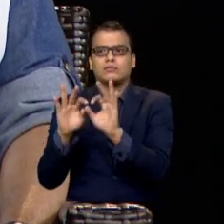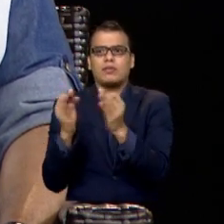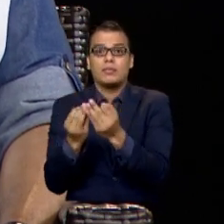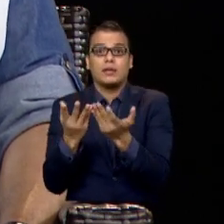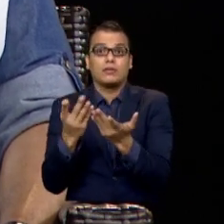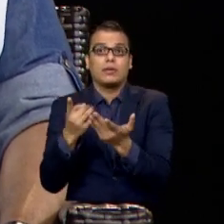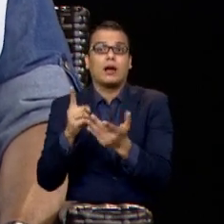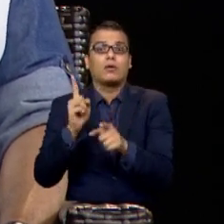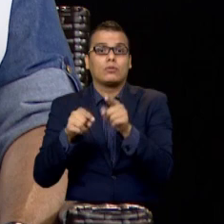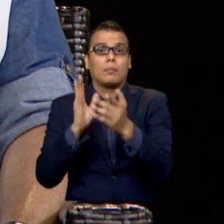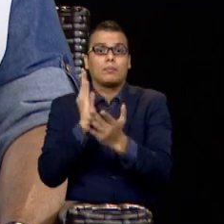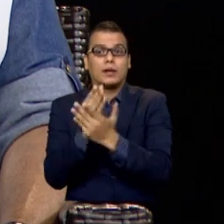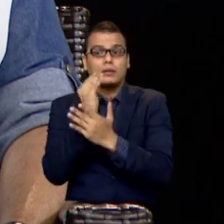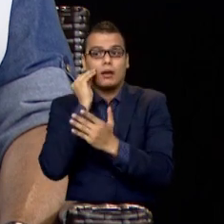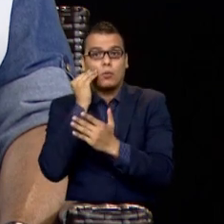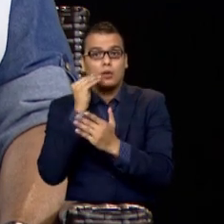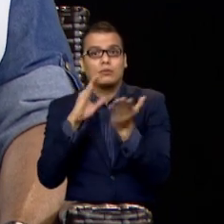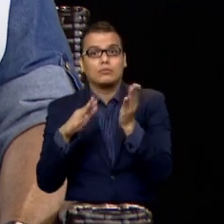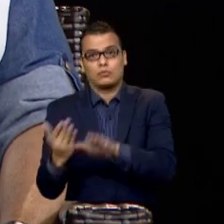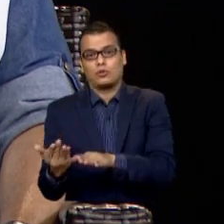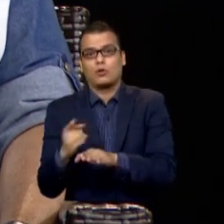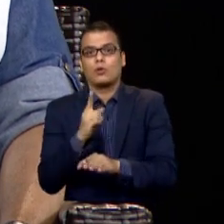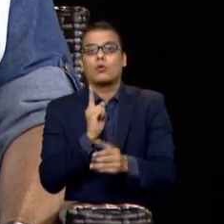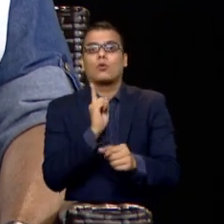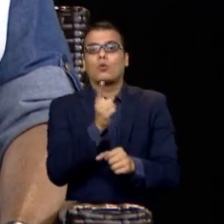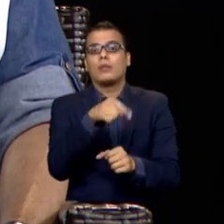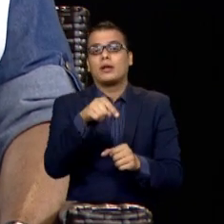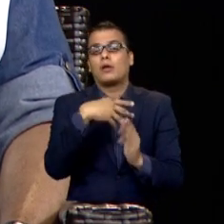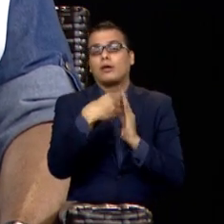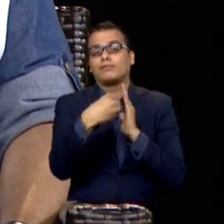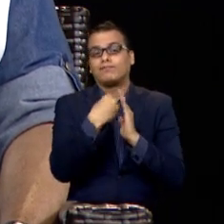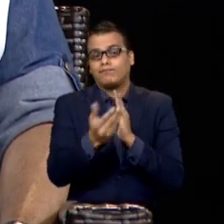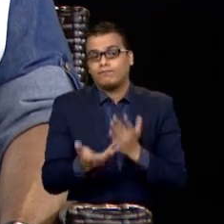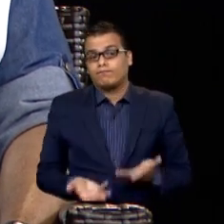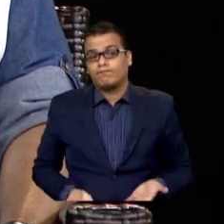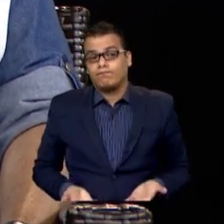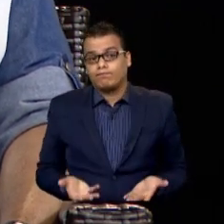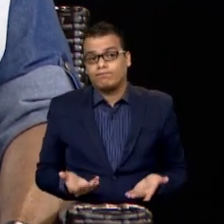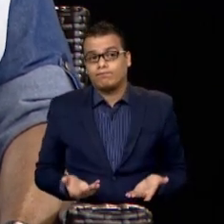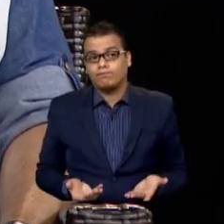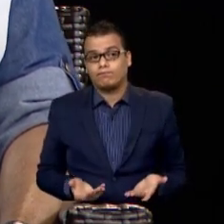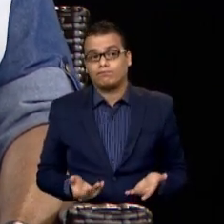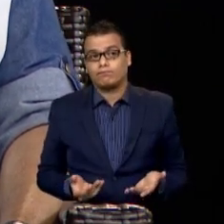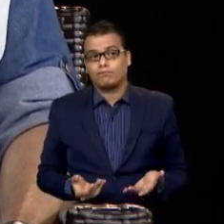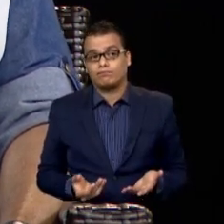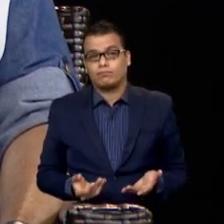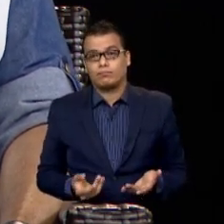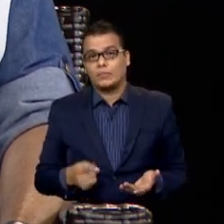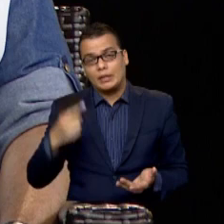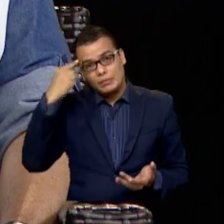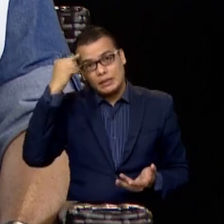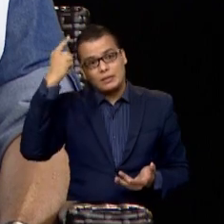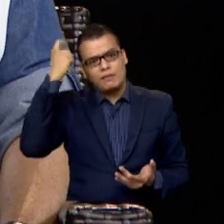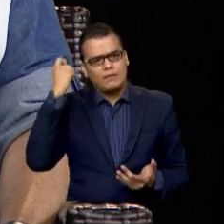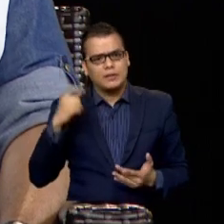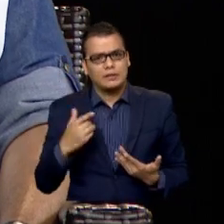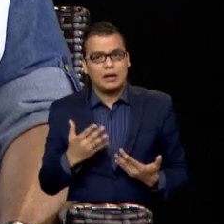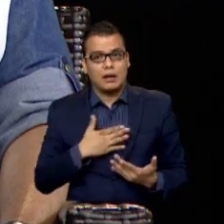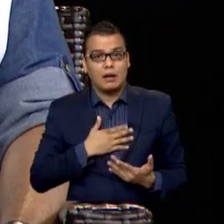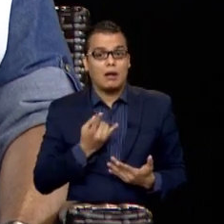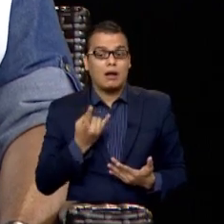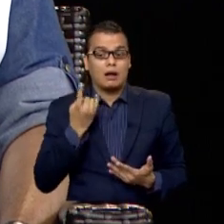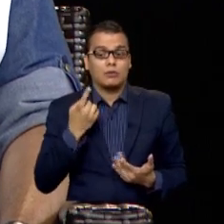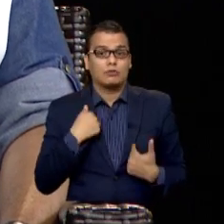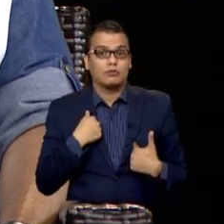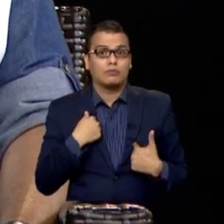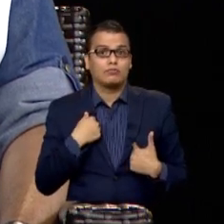abuelo, producto de su irresponsabilidad en vía pública, producto de no comprender que él puede ser, tal vez no